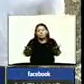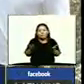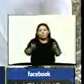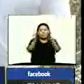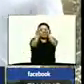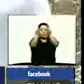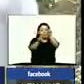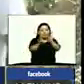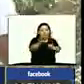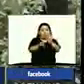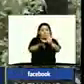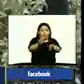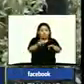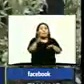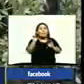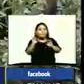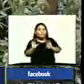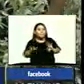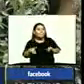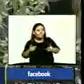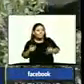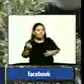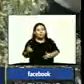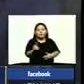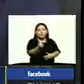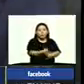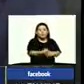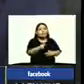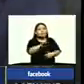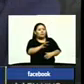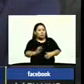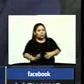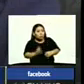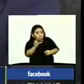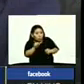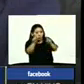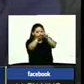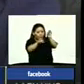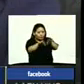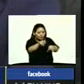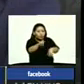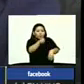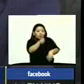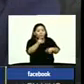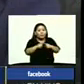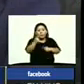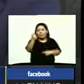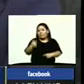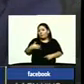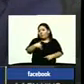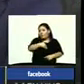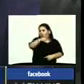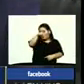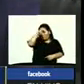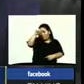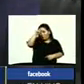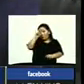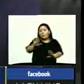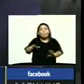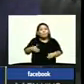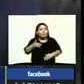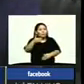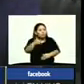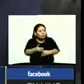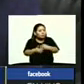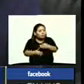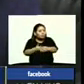digital para que los salvadoreños puedan optar a estas visas de empleo, pero el ministro destacó que será un proceso